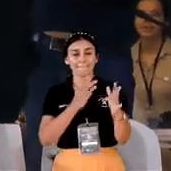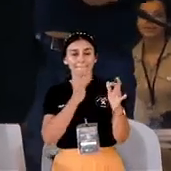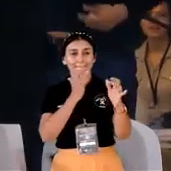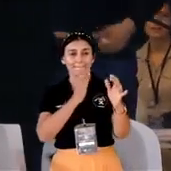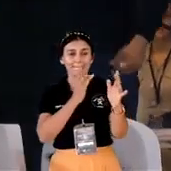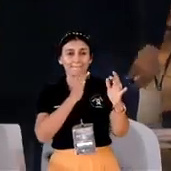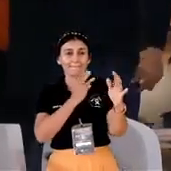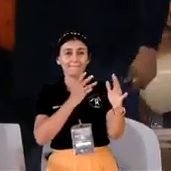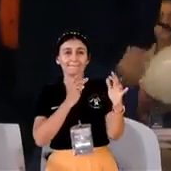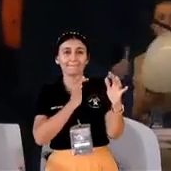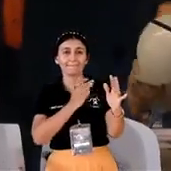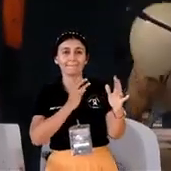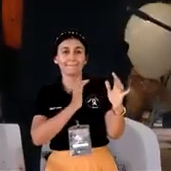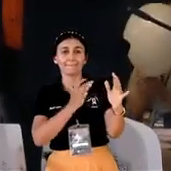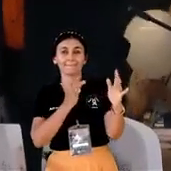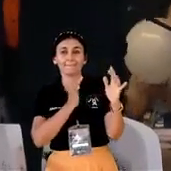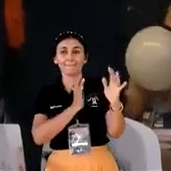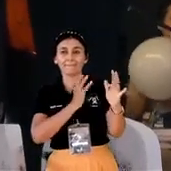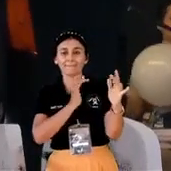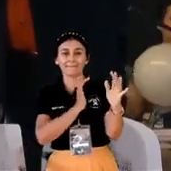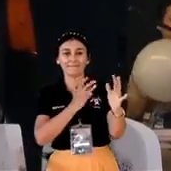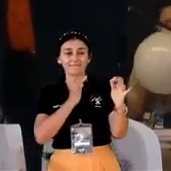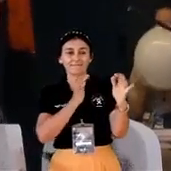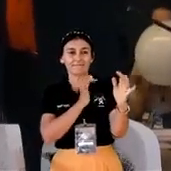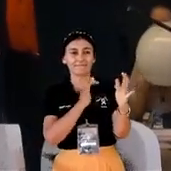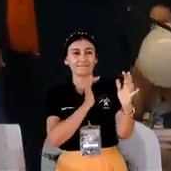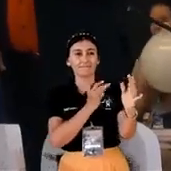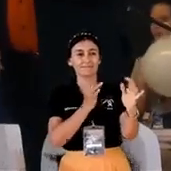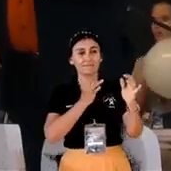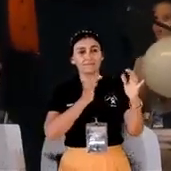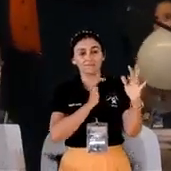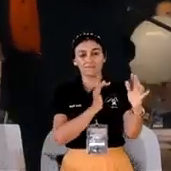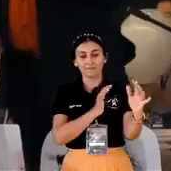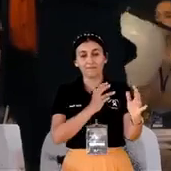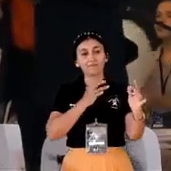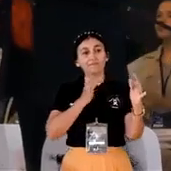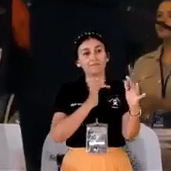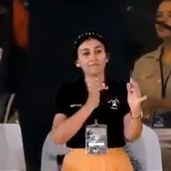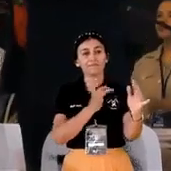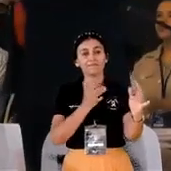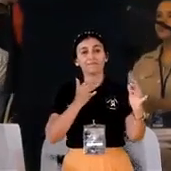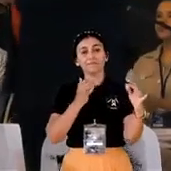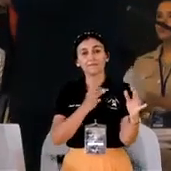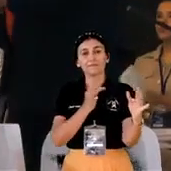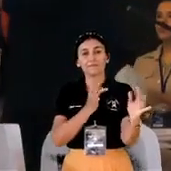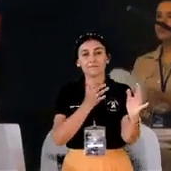Aleluya. Alabanzas al Rey. Sí.